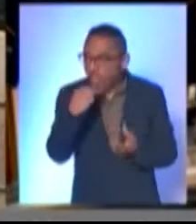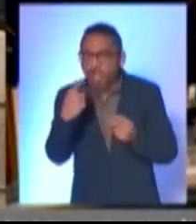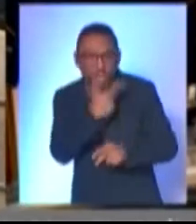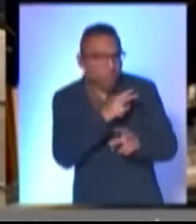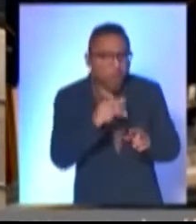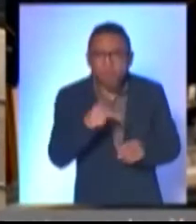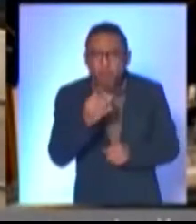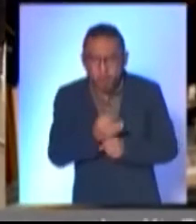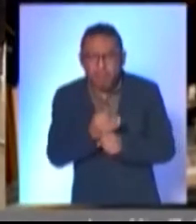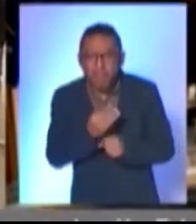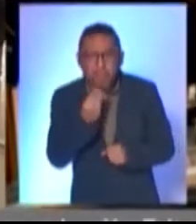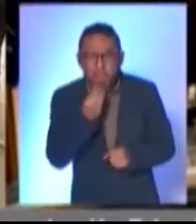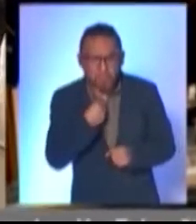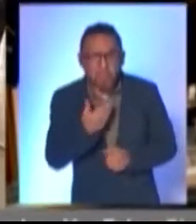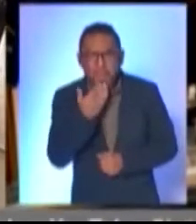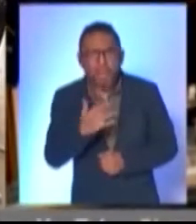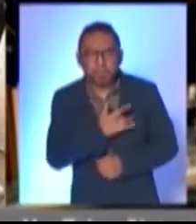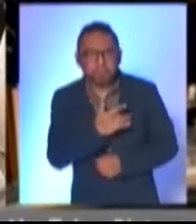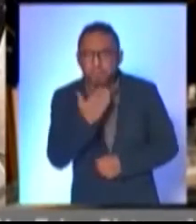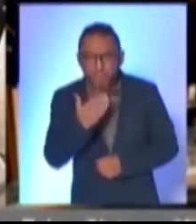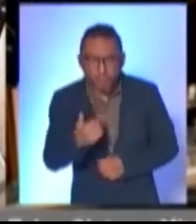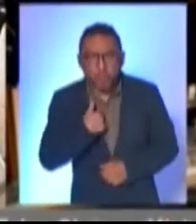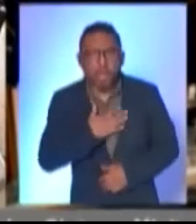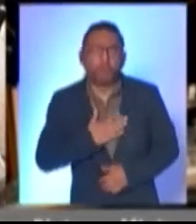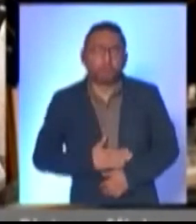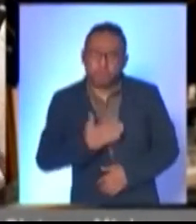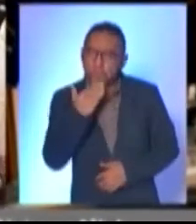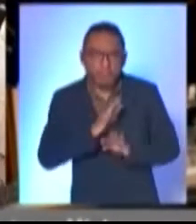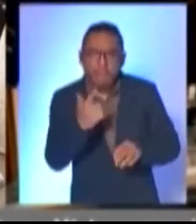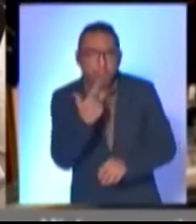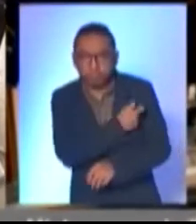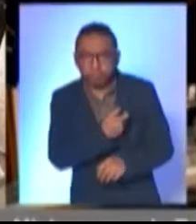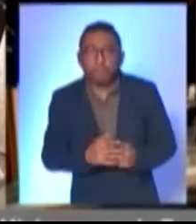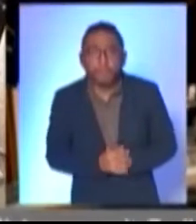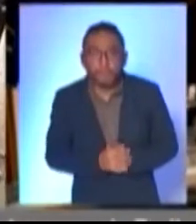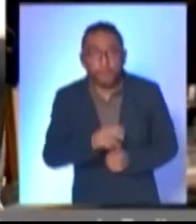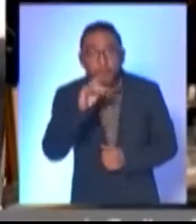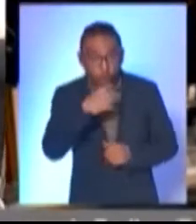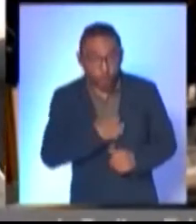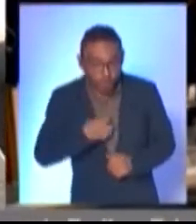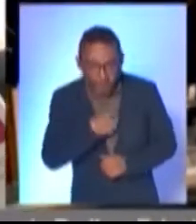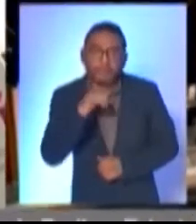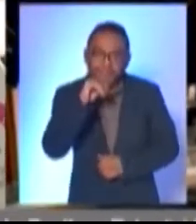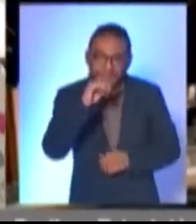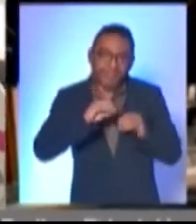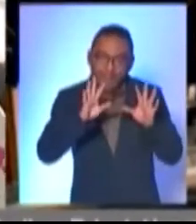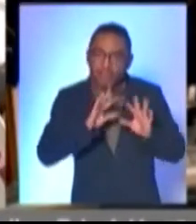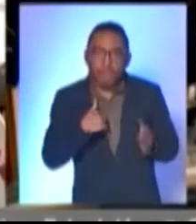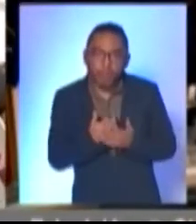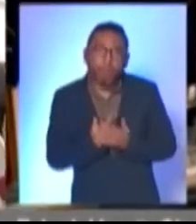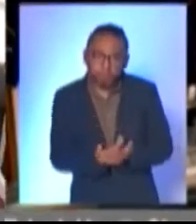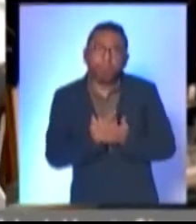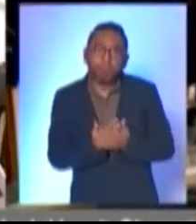bien. Todo está bien. Que estoy muy a gusto porque pues ya me tocó. Sí, claro que sí. Pues sí, pues ya andábamos esperándola, ya